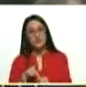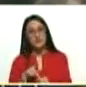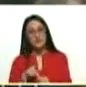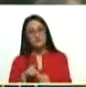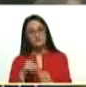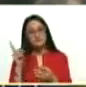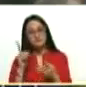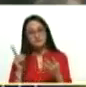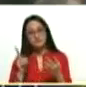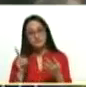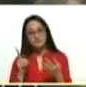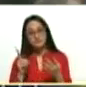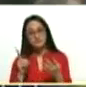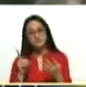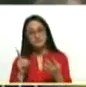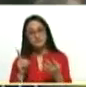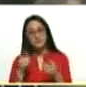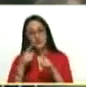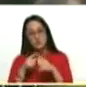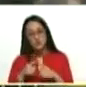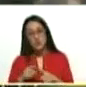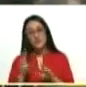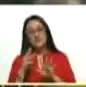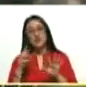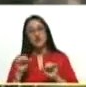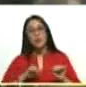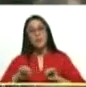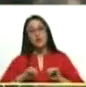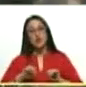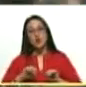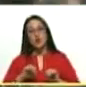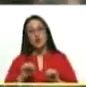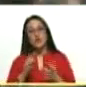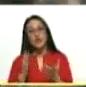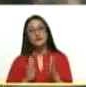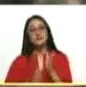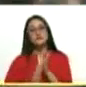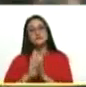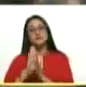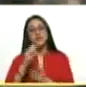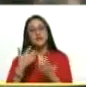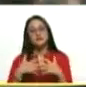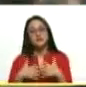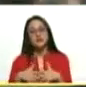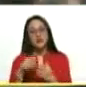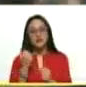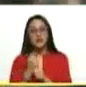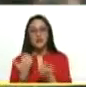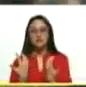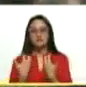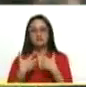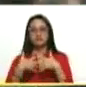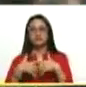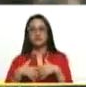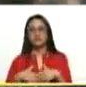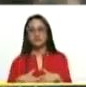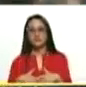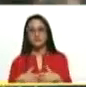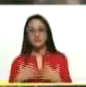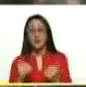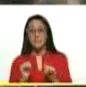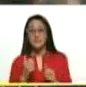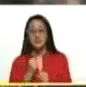Definimos 18 motores de intencionalidad, de crecimiento, de trabajo. Y